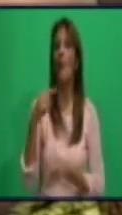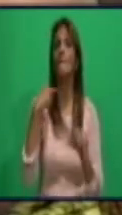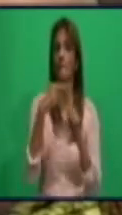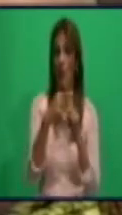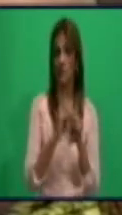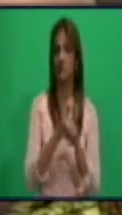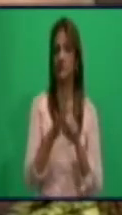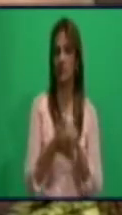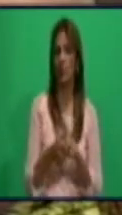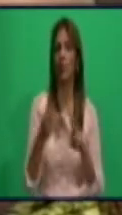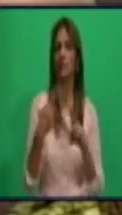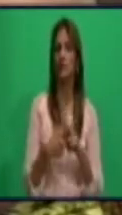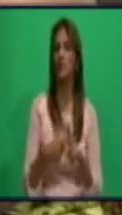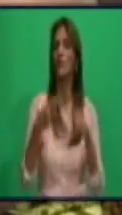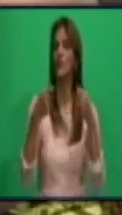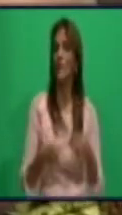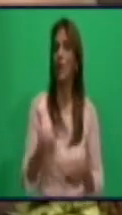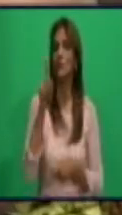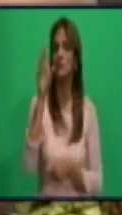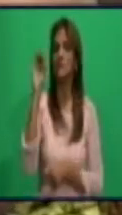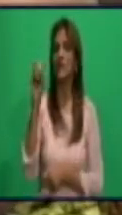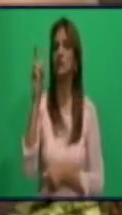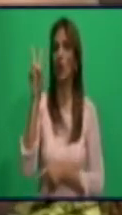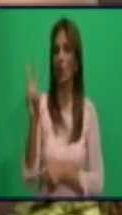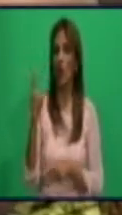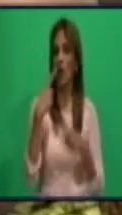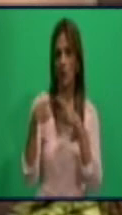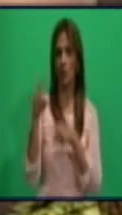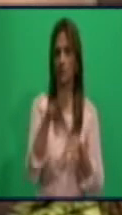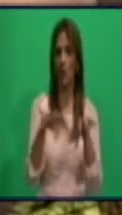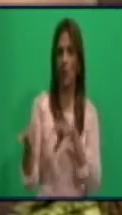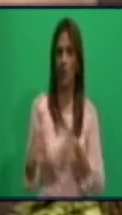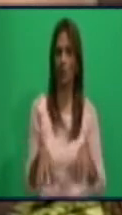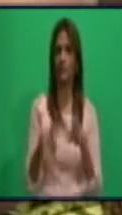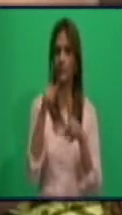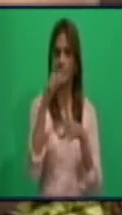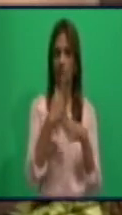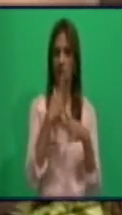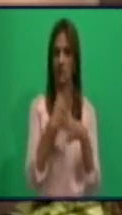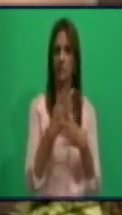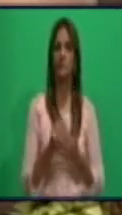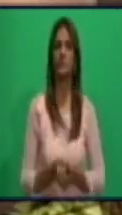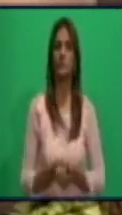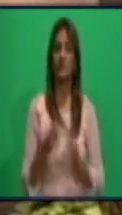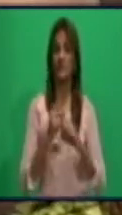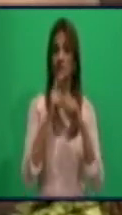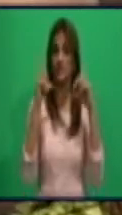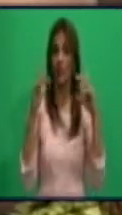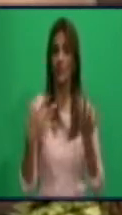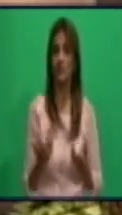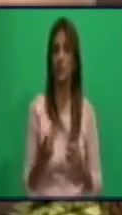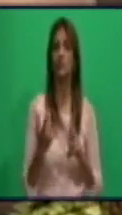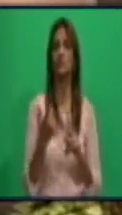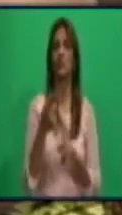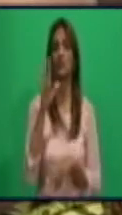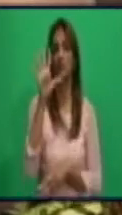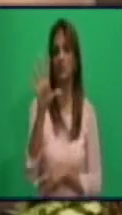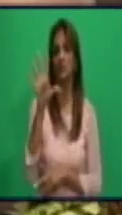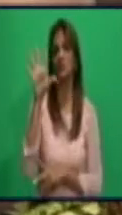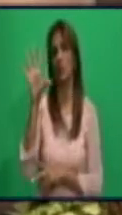provincia 102 pacientes. Sospechosos 559 y contactos